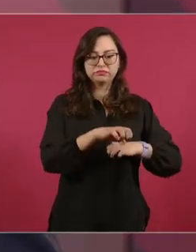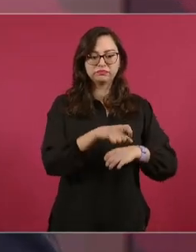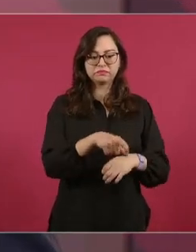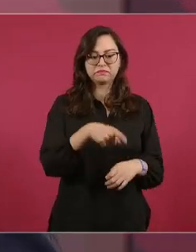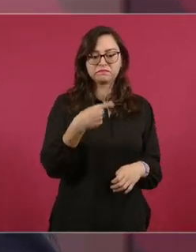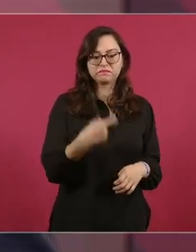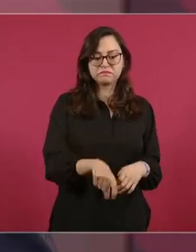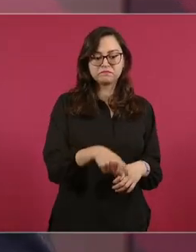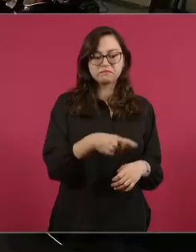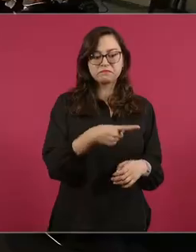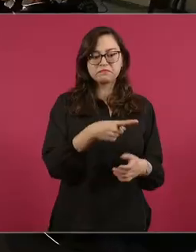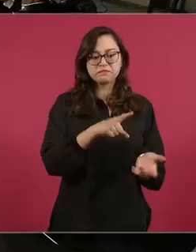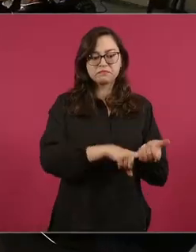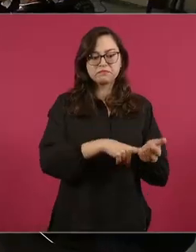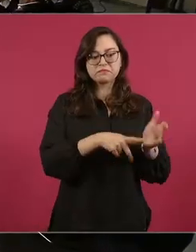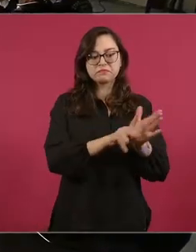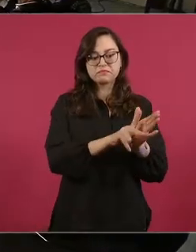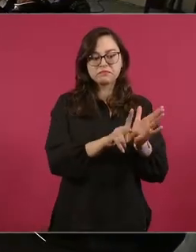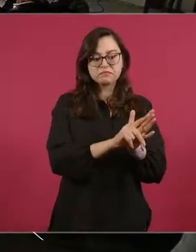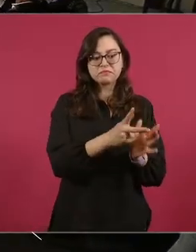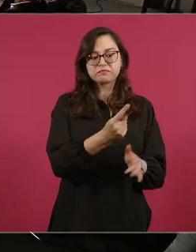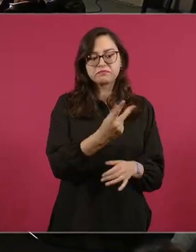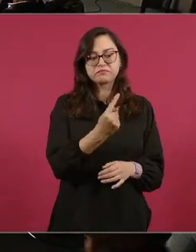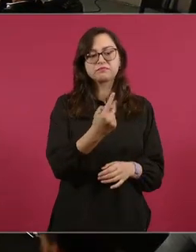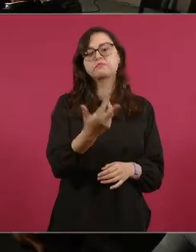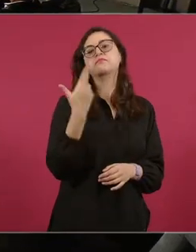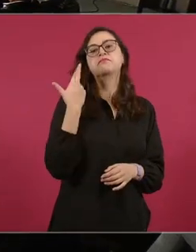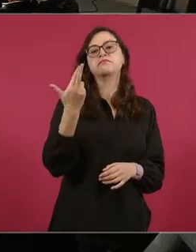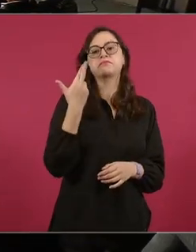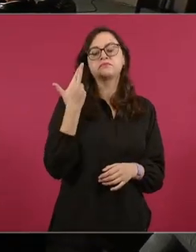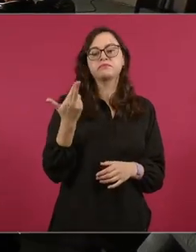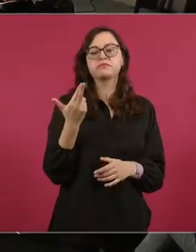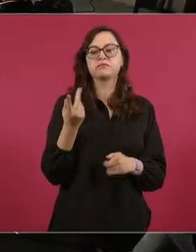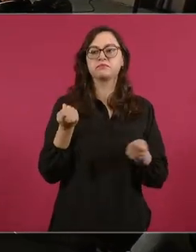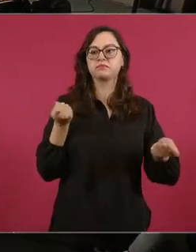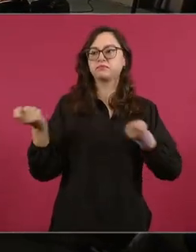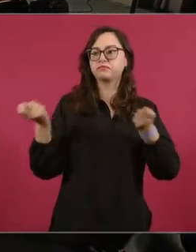de información en el mundo, de las grandes empresas.